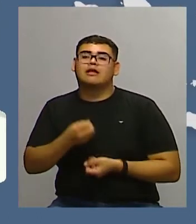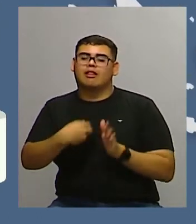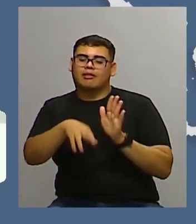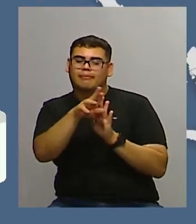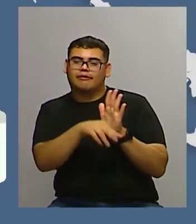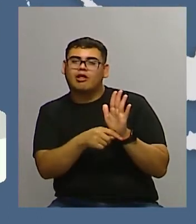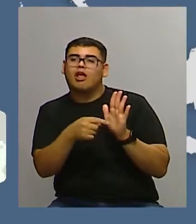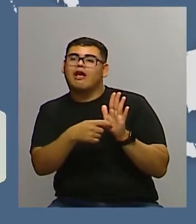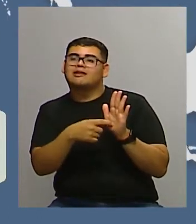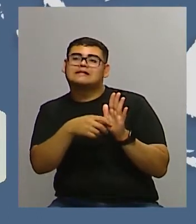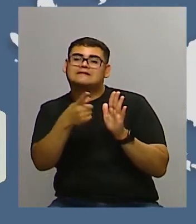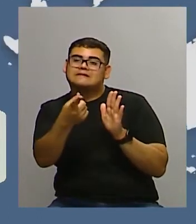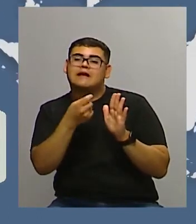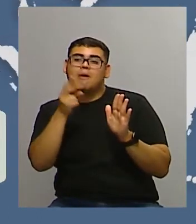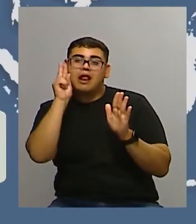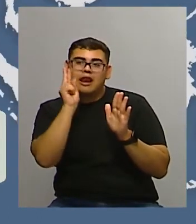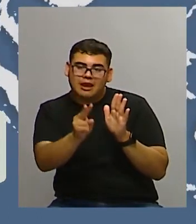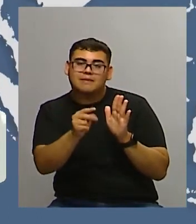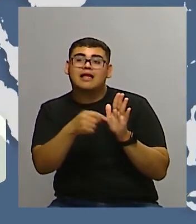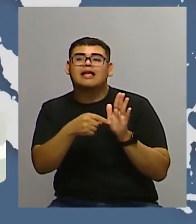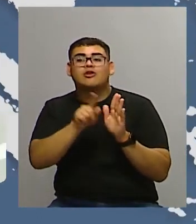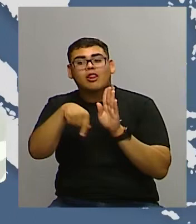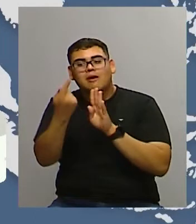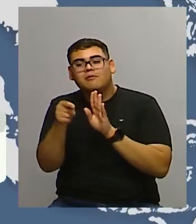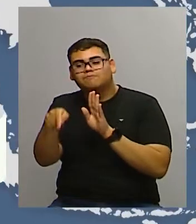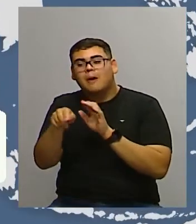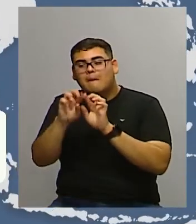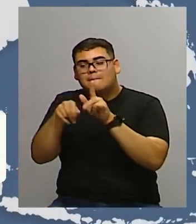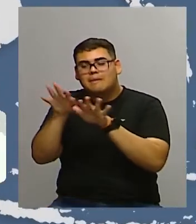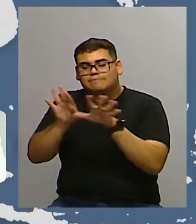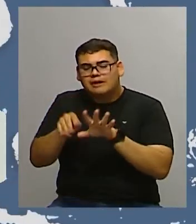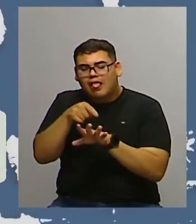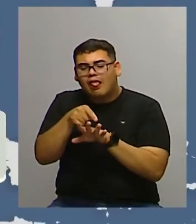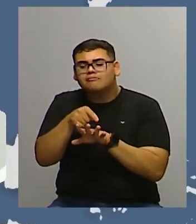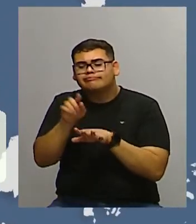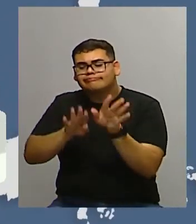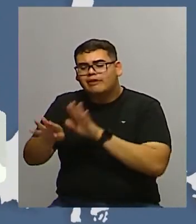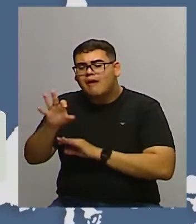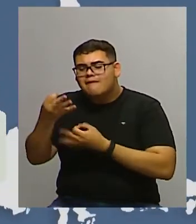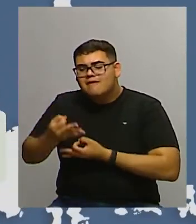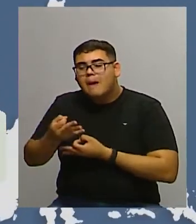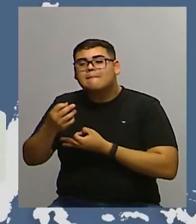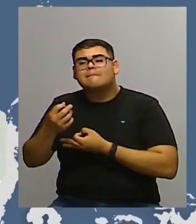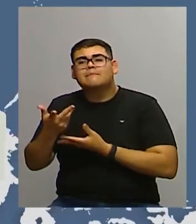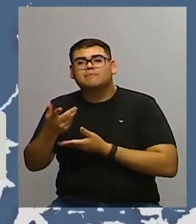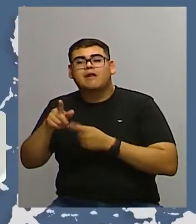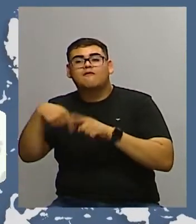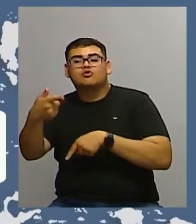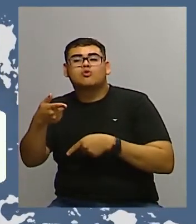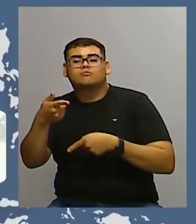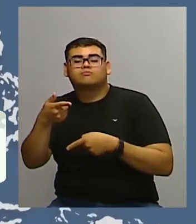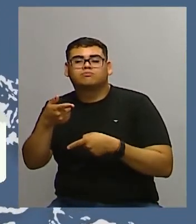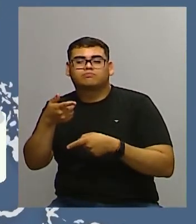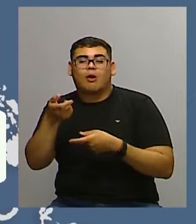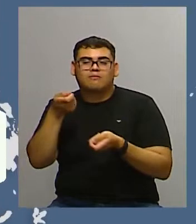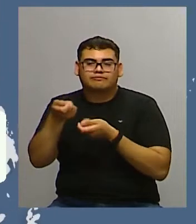todos estos estudios realmente bajen a planes concretos. Realmente para enfrentar la crisis climática se necesita